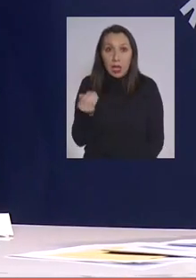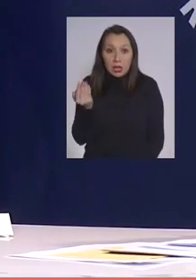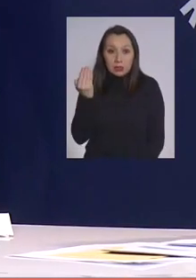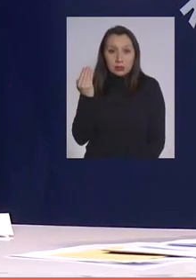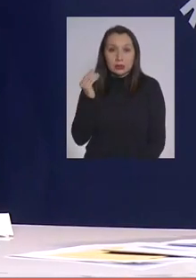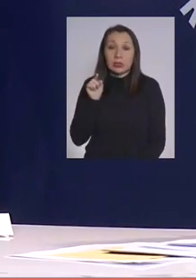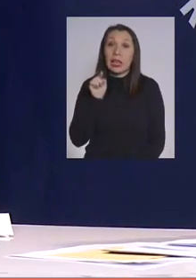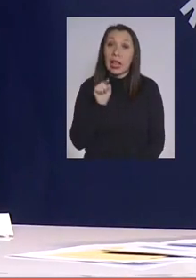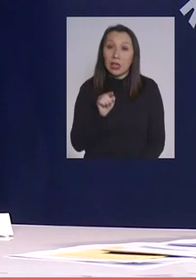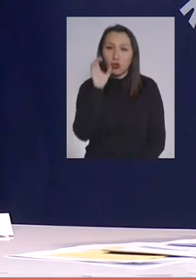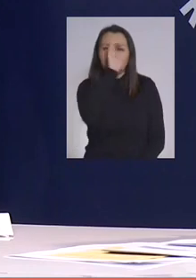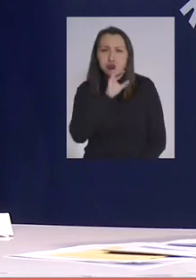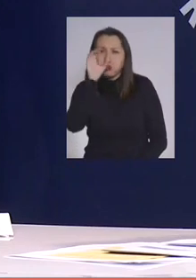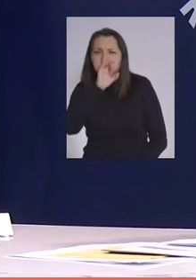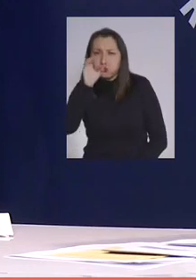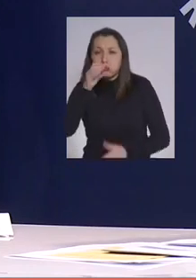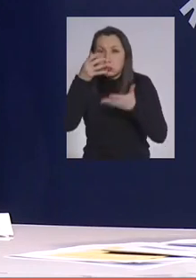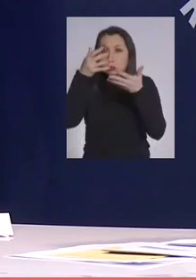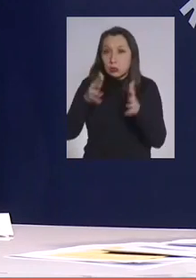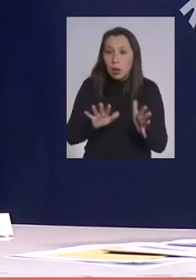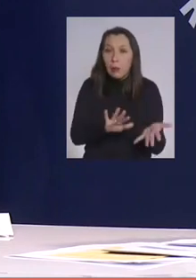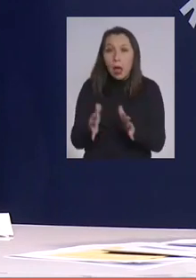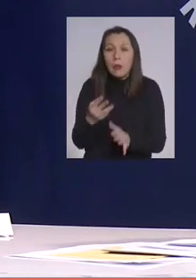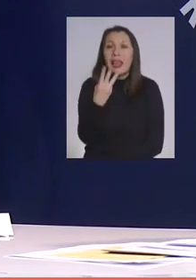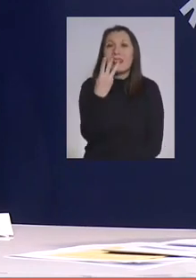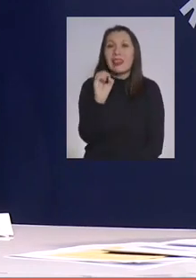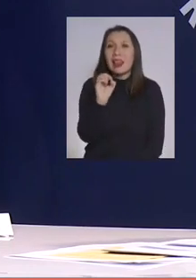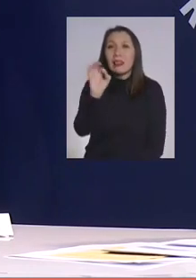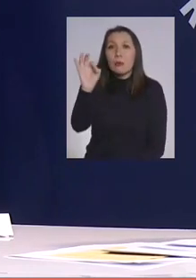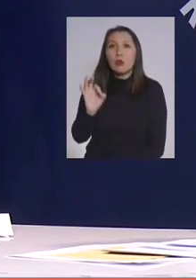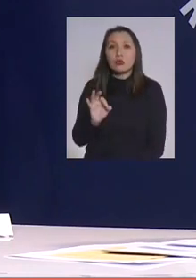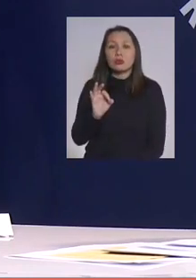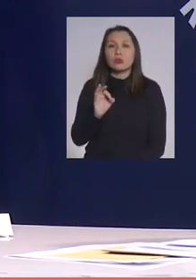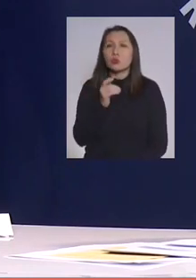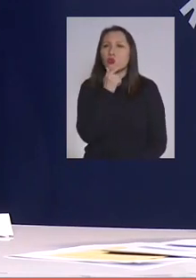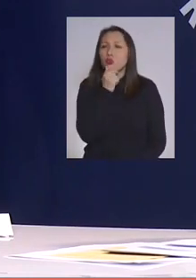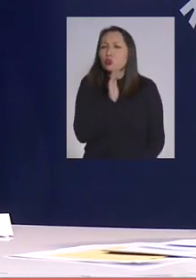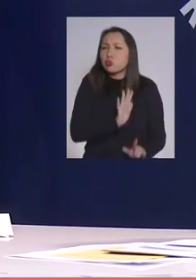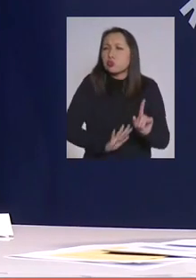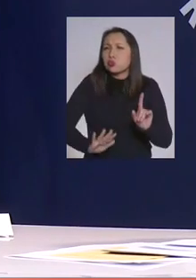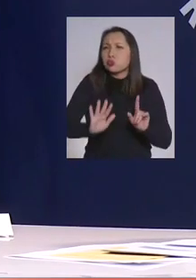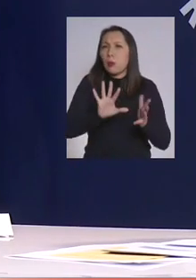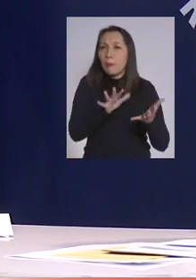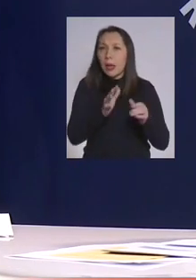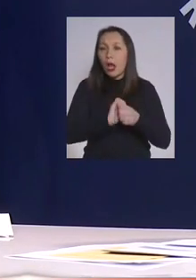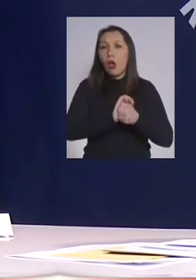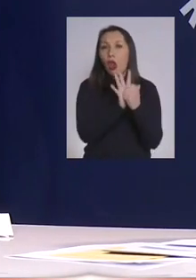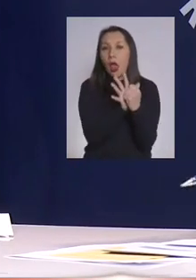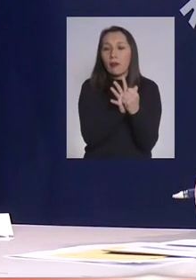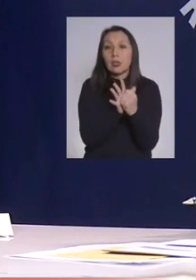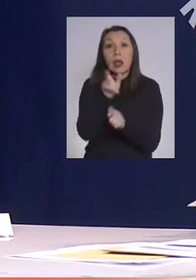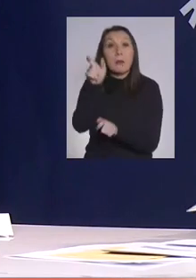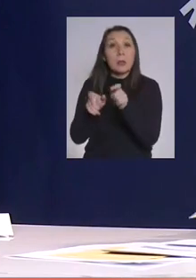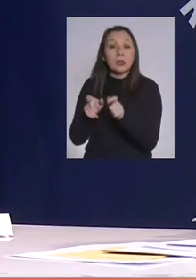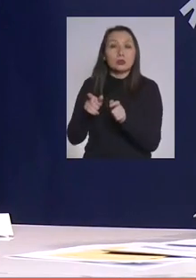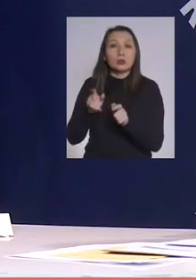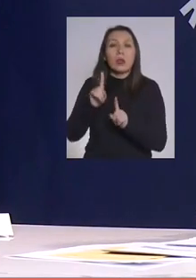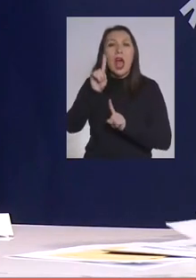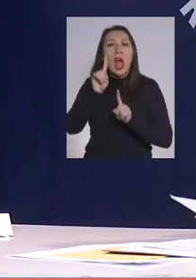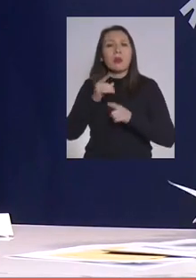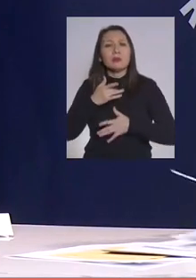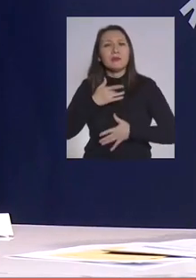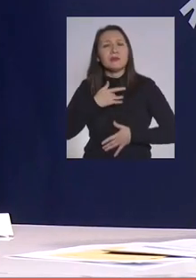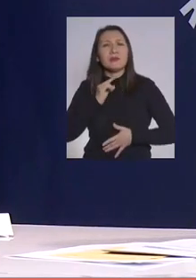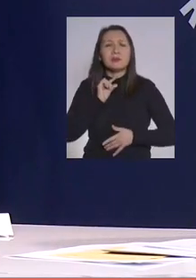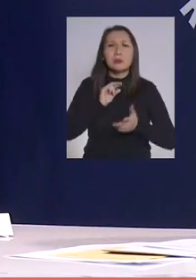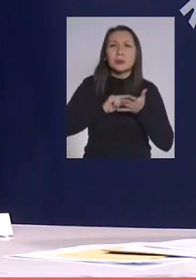eso de esos búsqueda activa aproximadamente un 30 por ciento eran casos sospechosos o sea personas que estaban con alguna